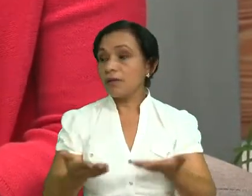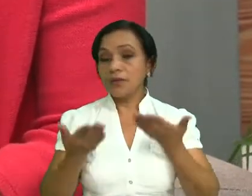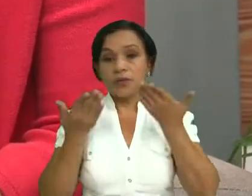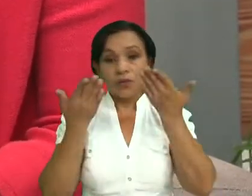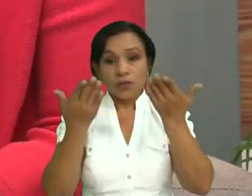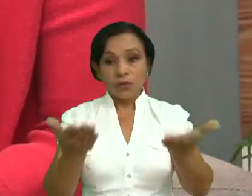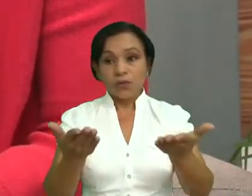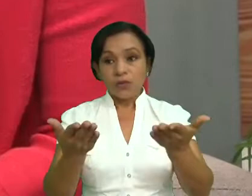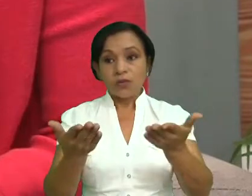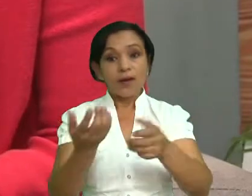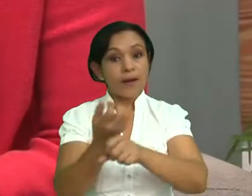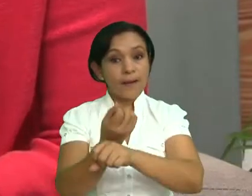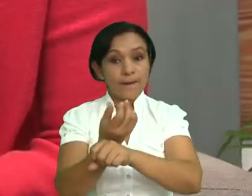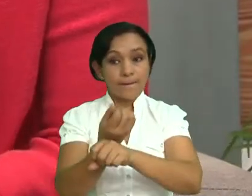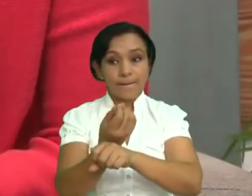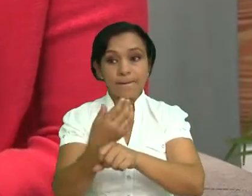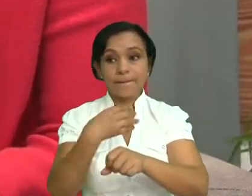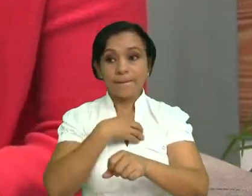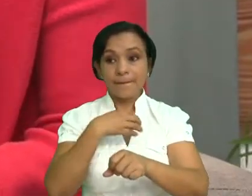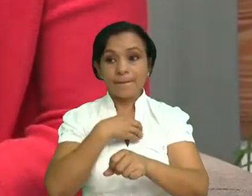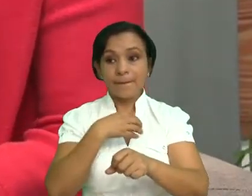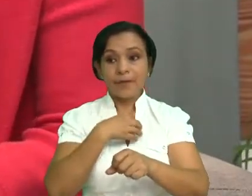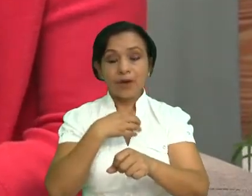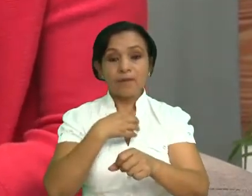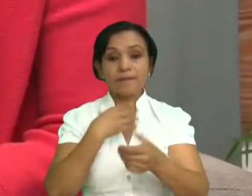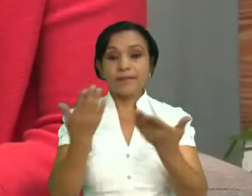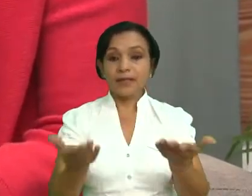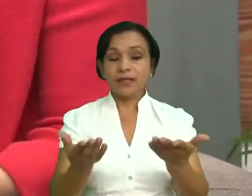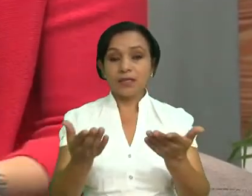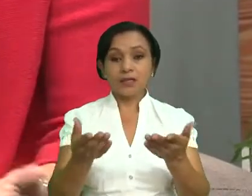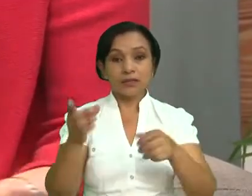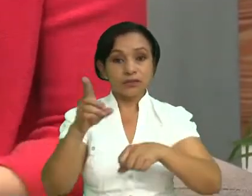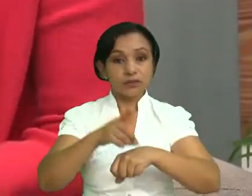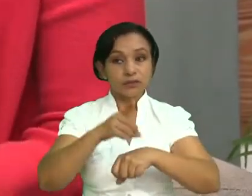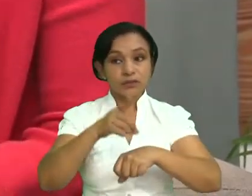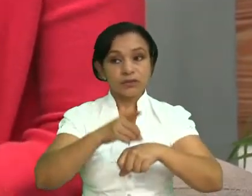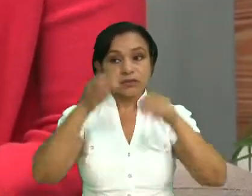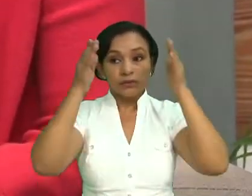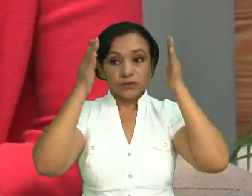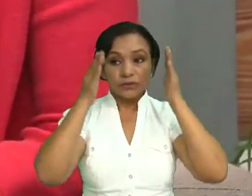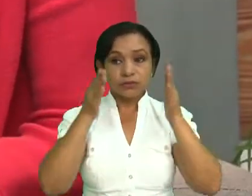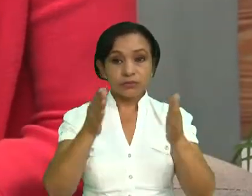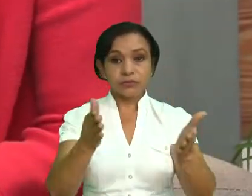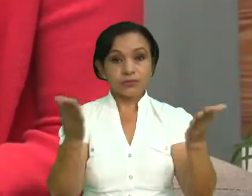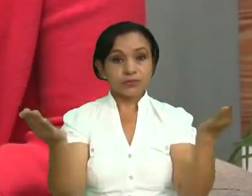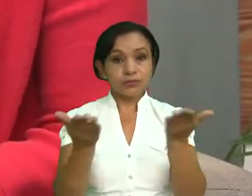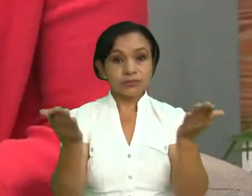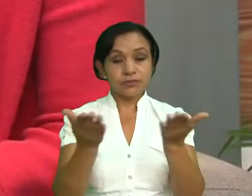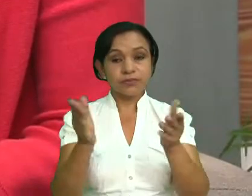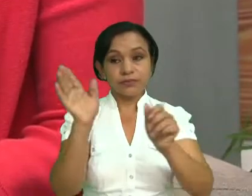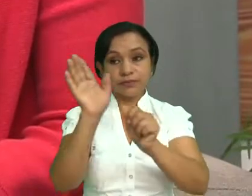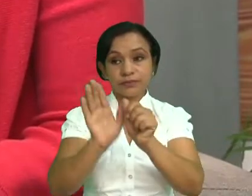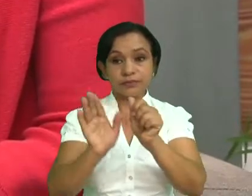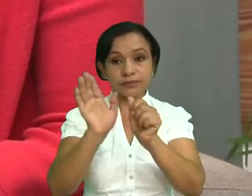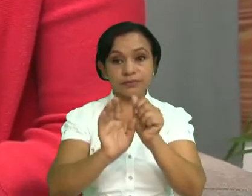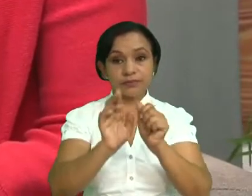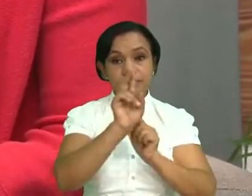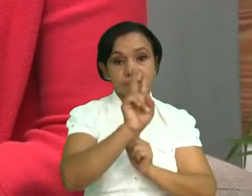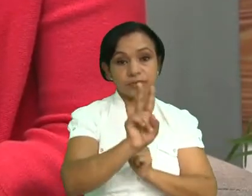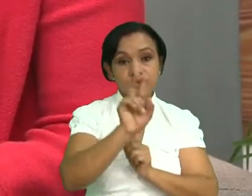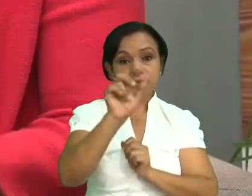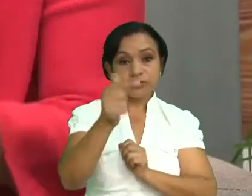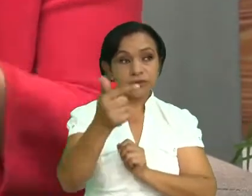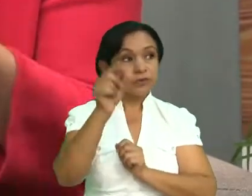digna, hay también consultas médicas en esa entrega de vivienda, en cada una. Si nosotros entregamos